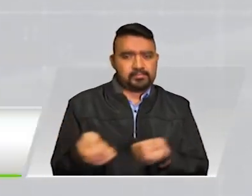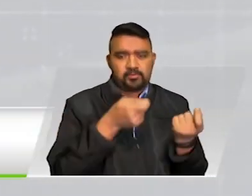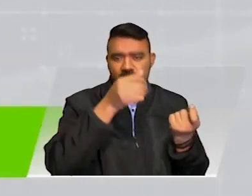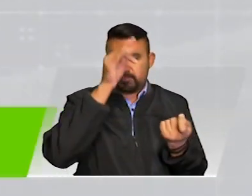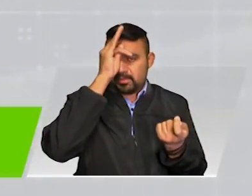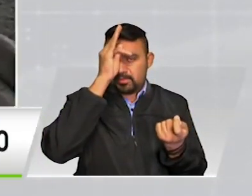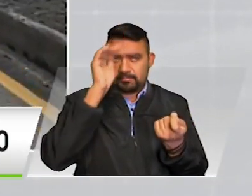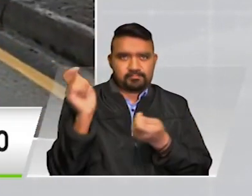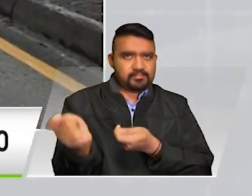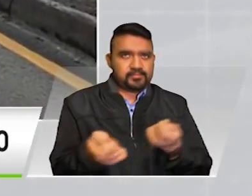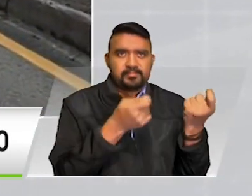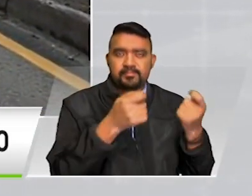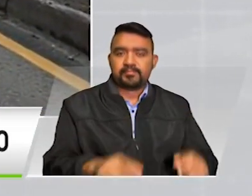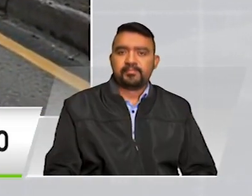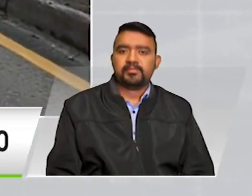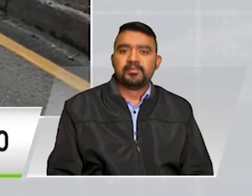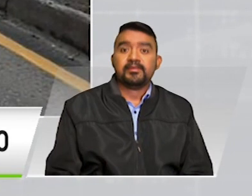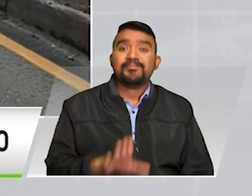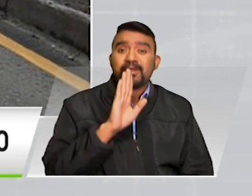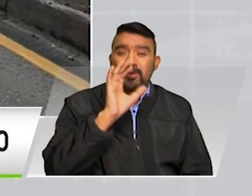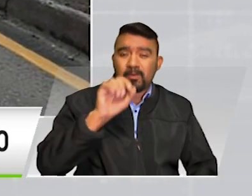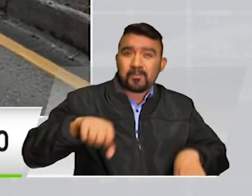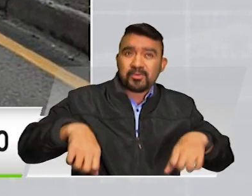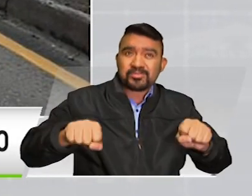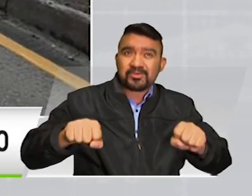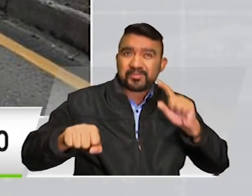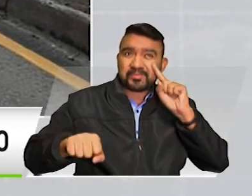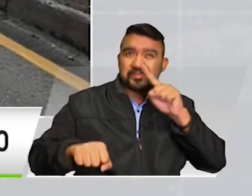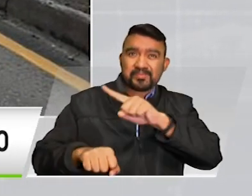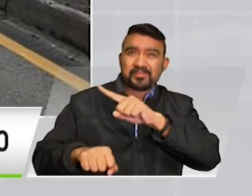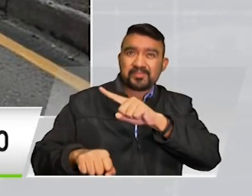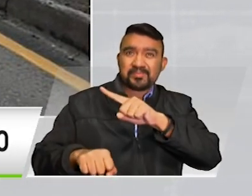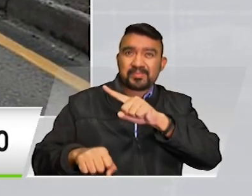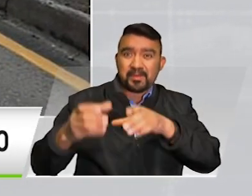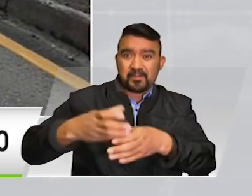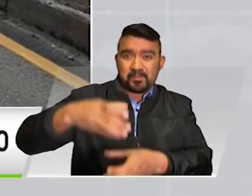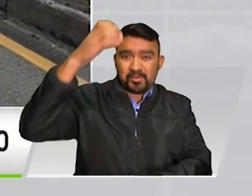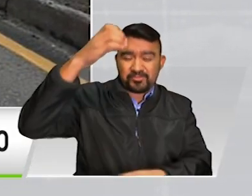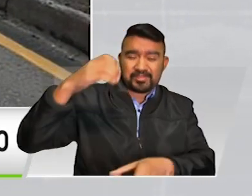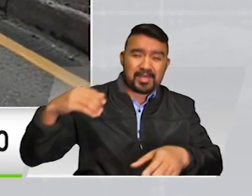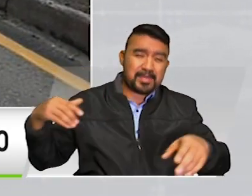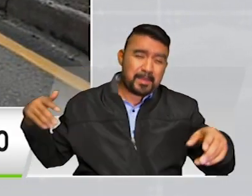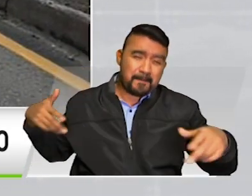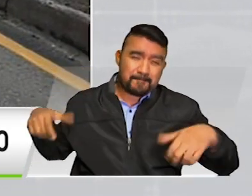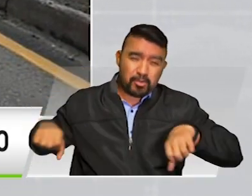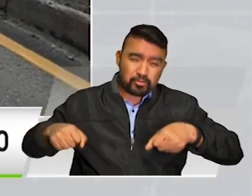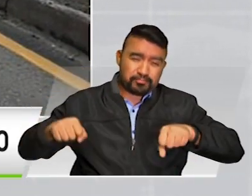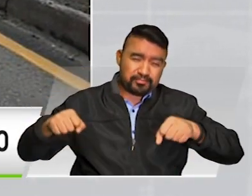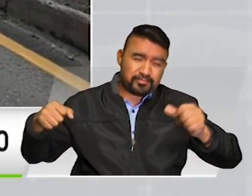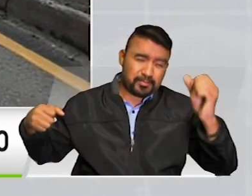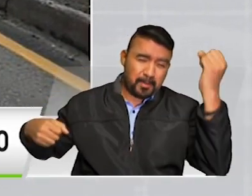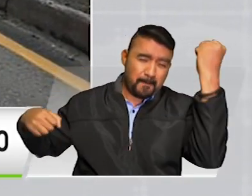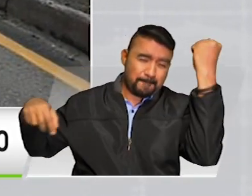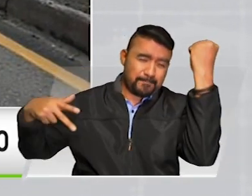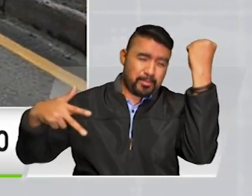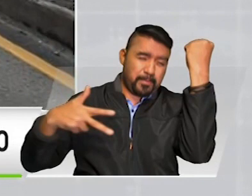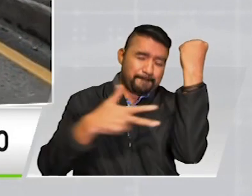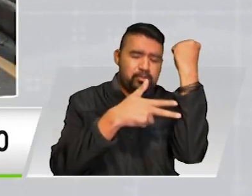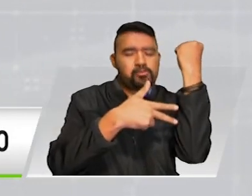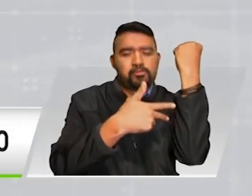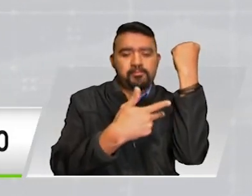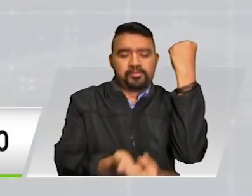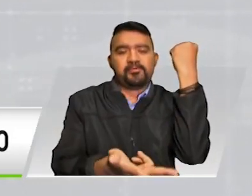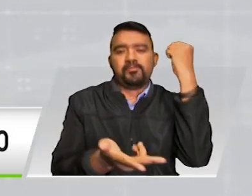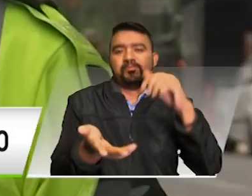en uno de ellos un motociclista murió al chocar contra un poste en el municipio del santuario la víctima fue identificada como jason